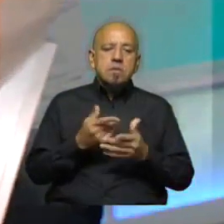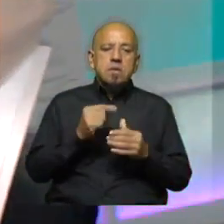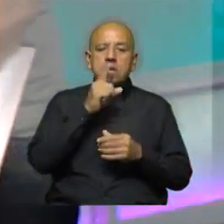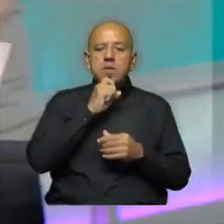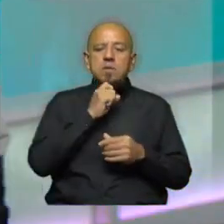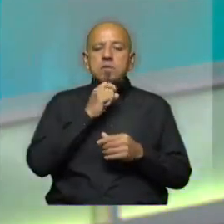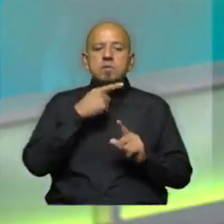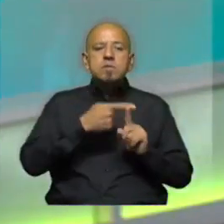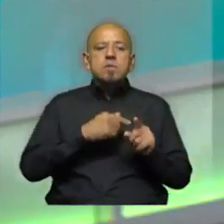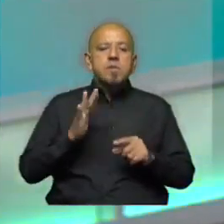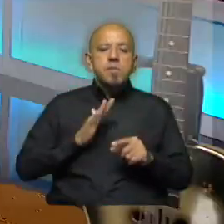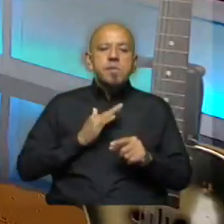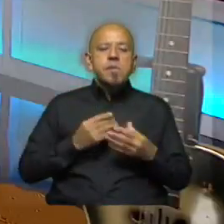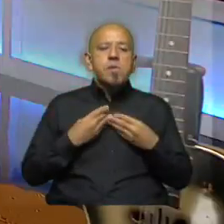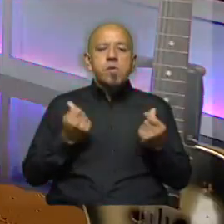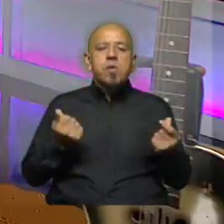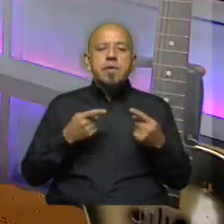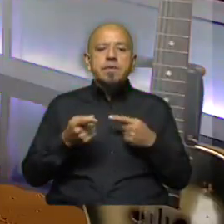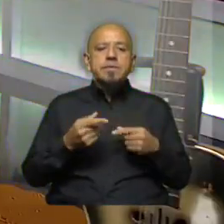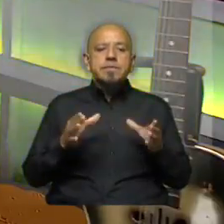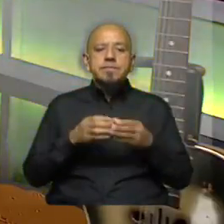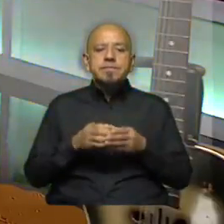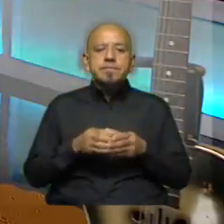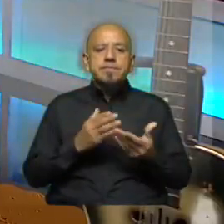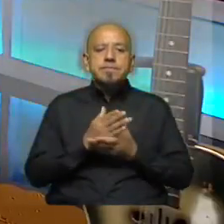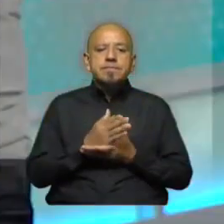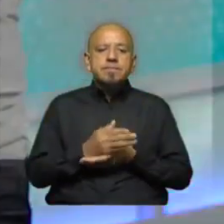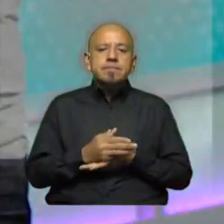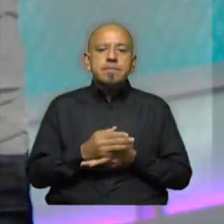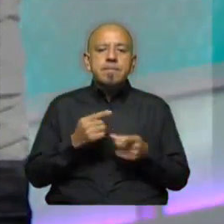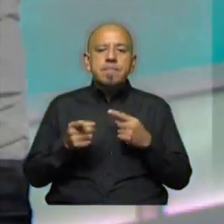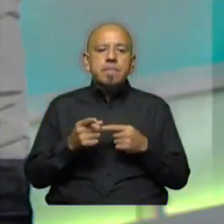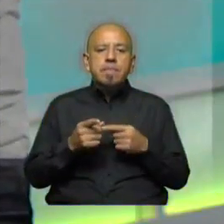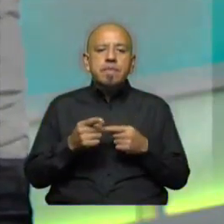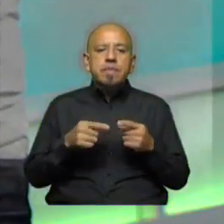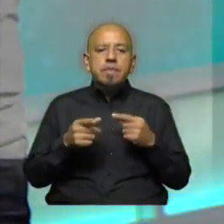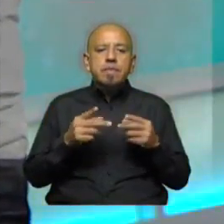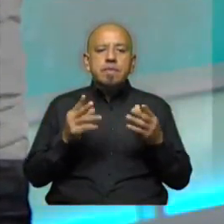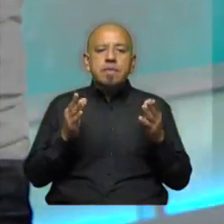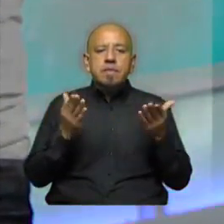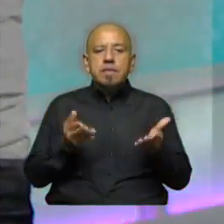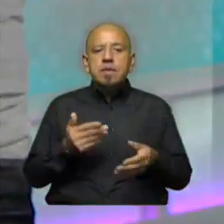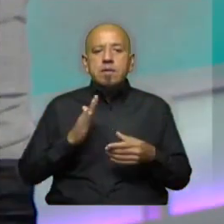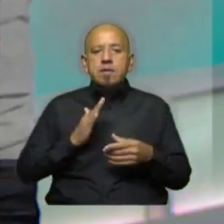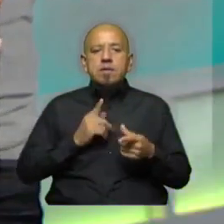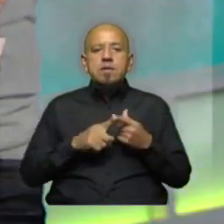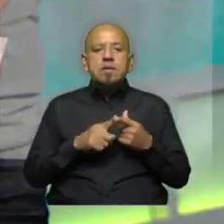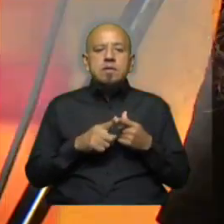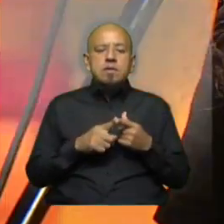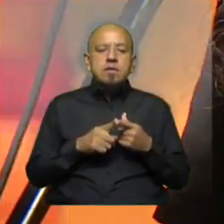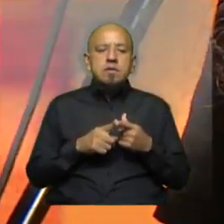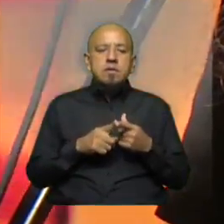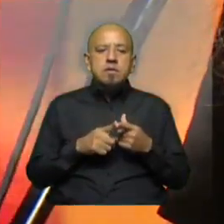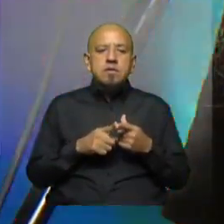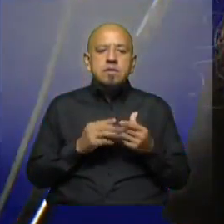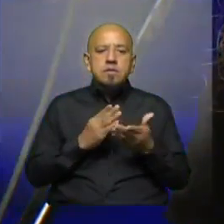mujer. ¿Cómo te sentís vos de formar parte de esta banda que siempre respetó y enalteció a las mujeres? Sí, es algo que siempre